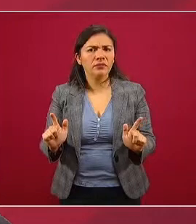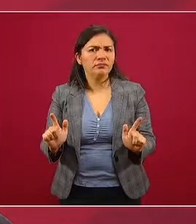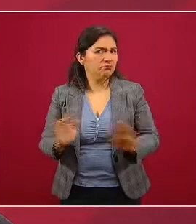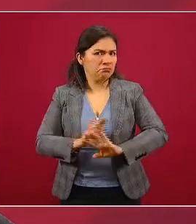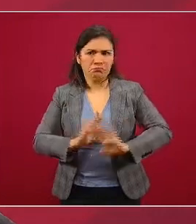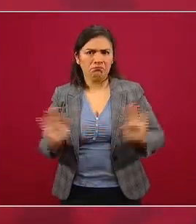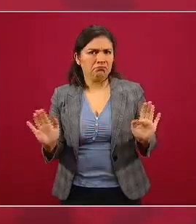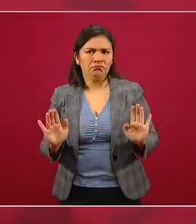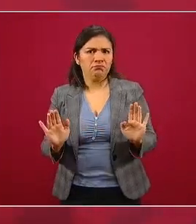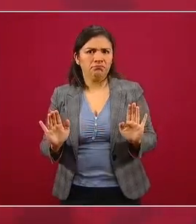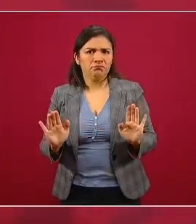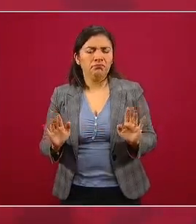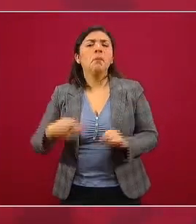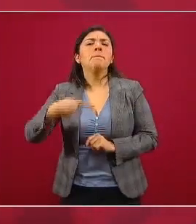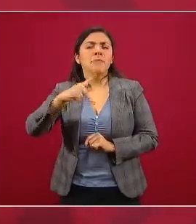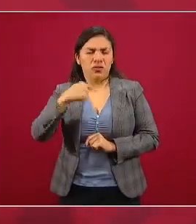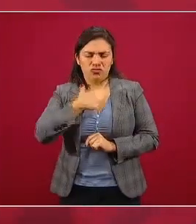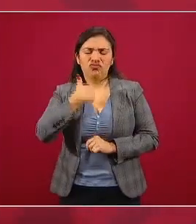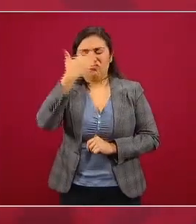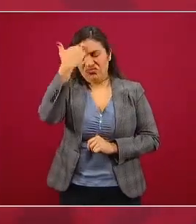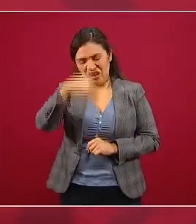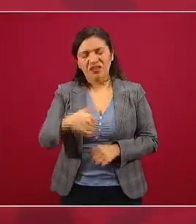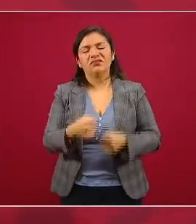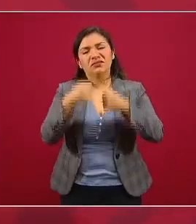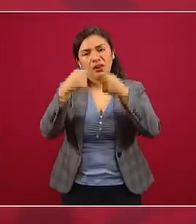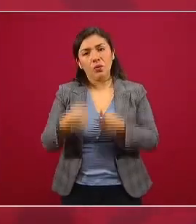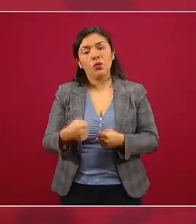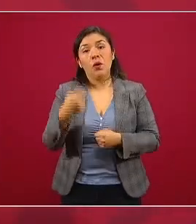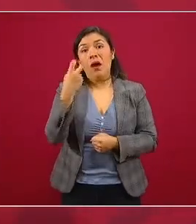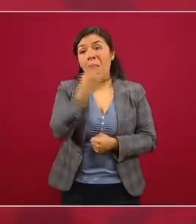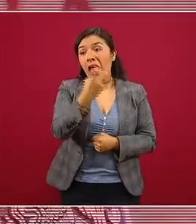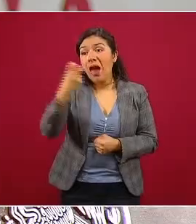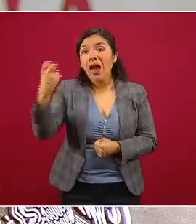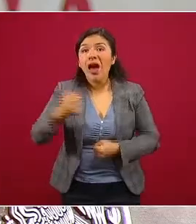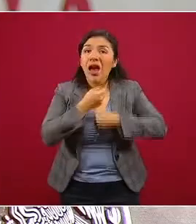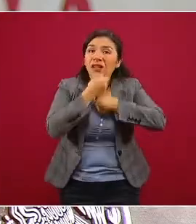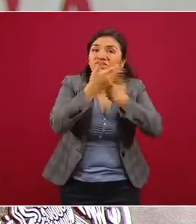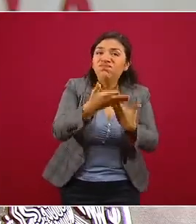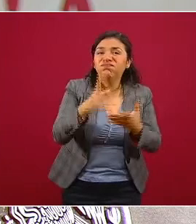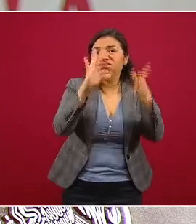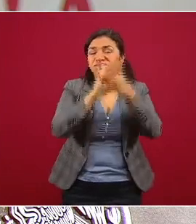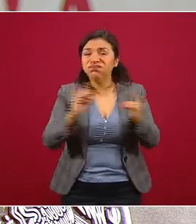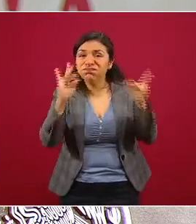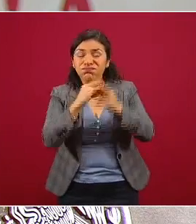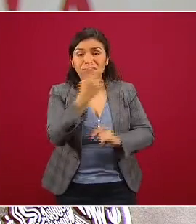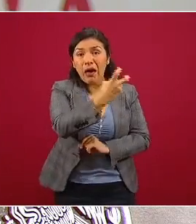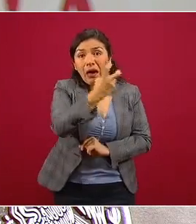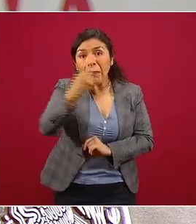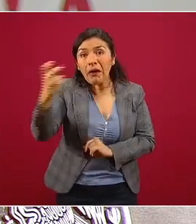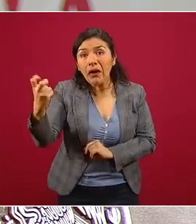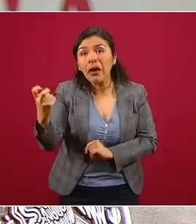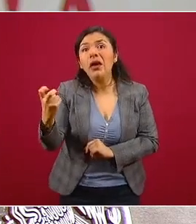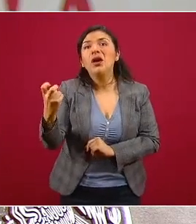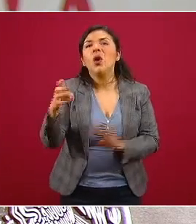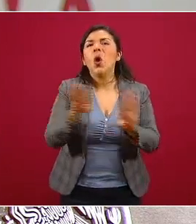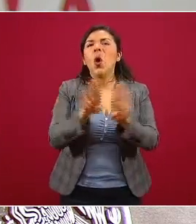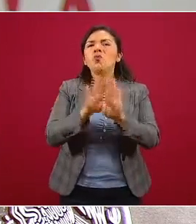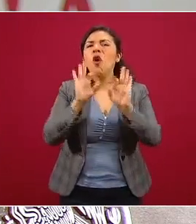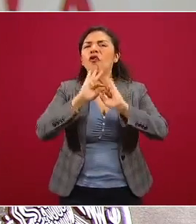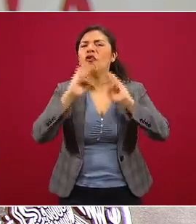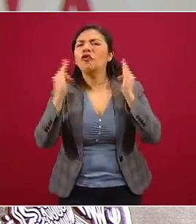que estoy seguro que esas expresiones, esas manifestaciones, esa